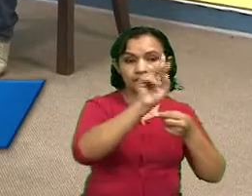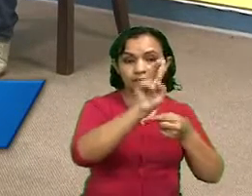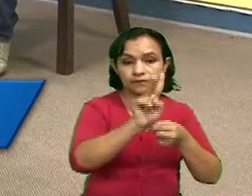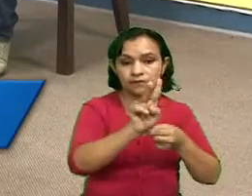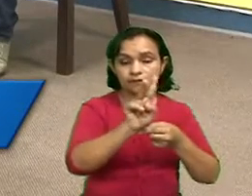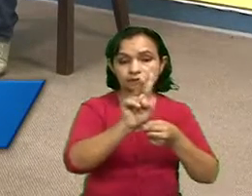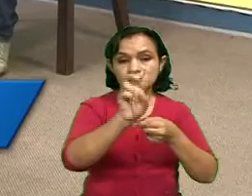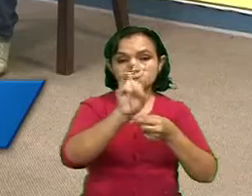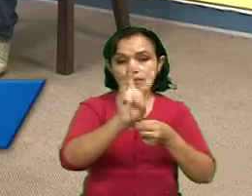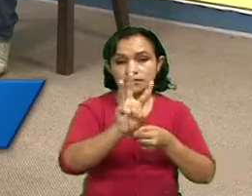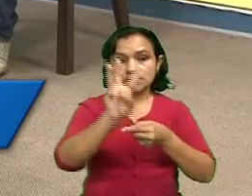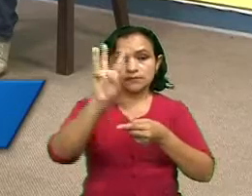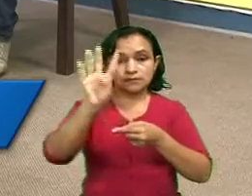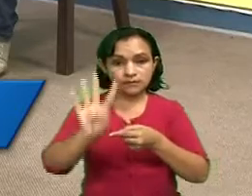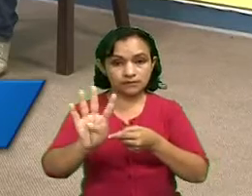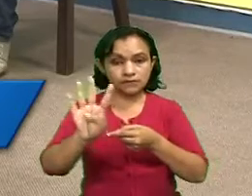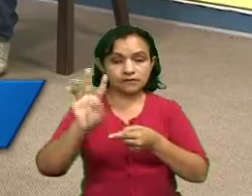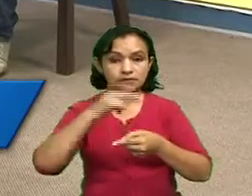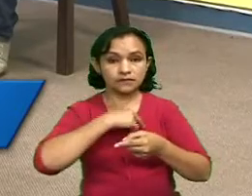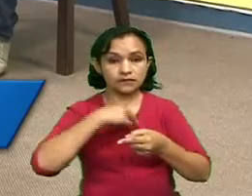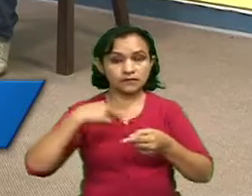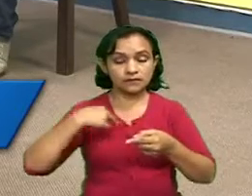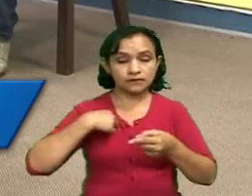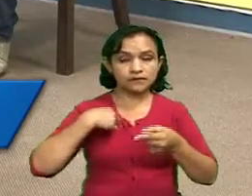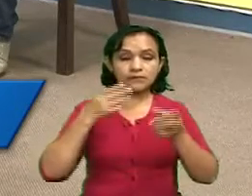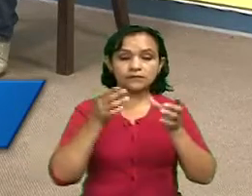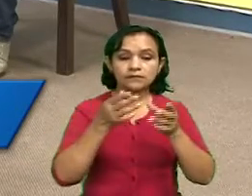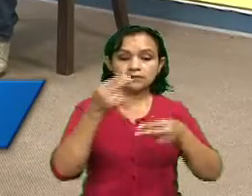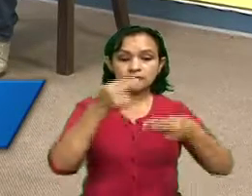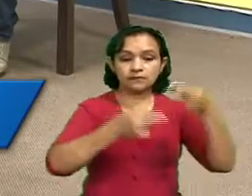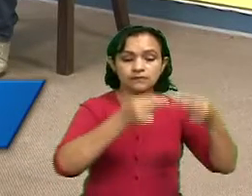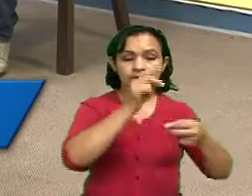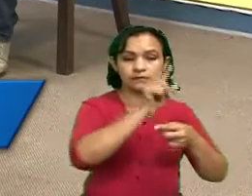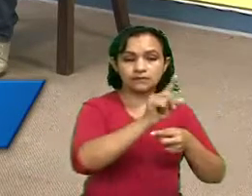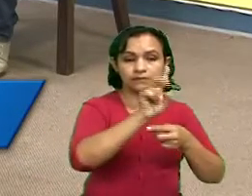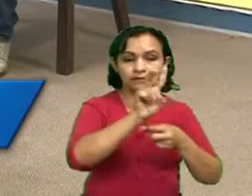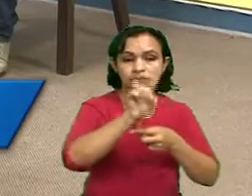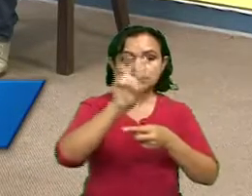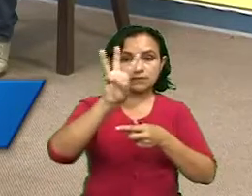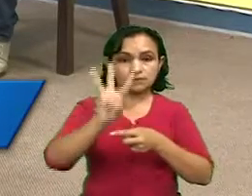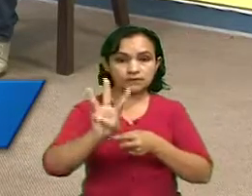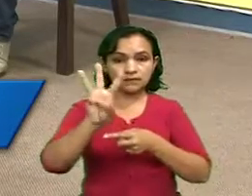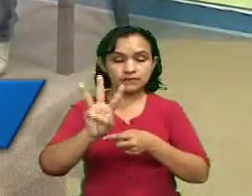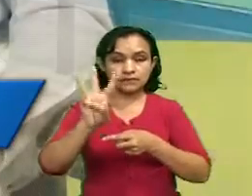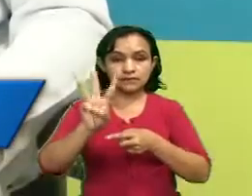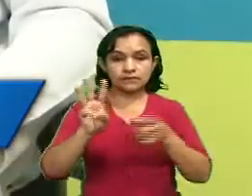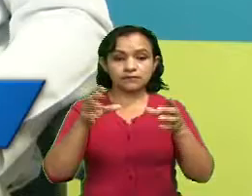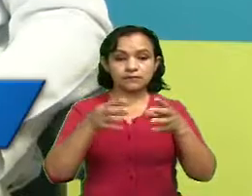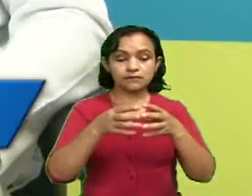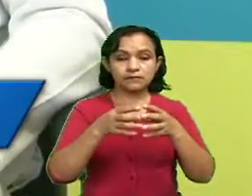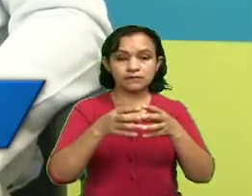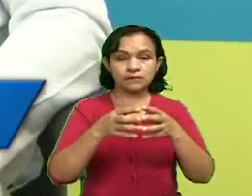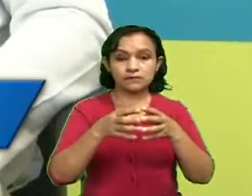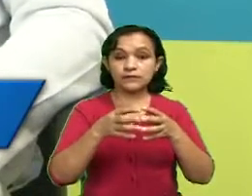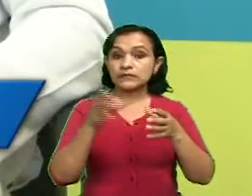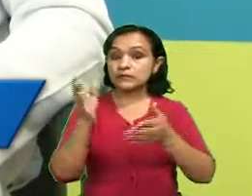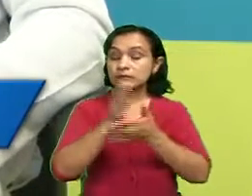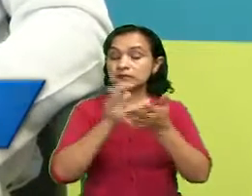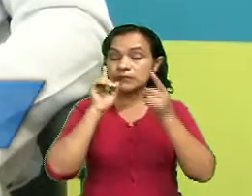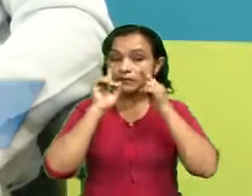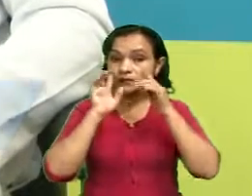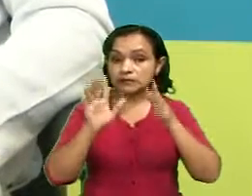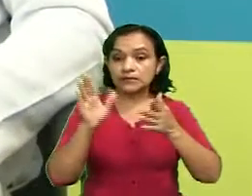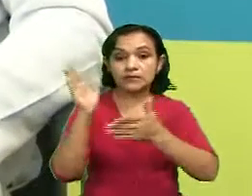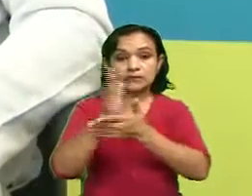dengue 4. Clínicamente nosotros lo clasificamos en 3 etapas. En 3 etapas. Dengue sin signos de alarma, dengue con